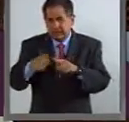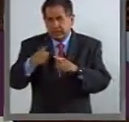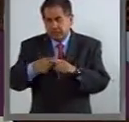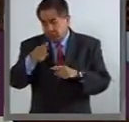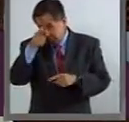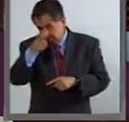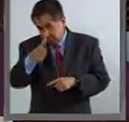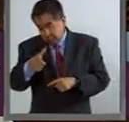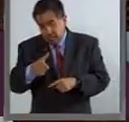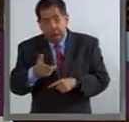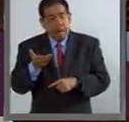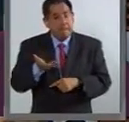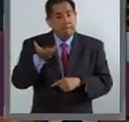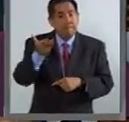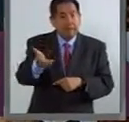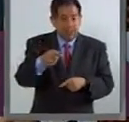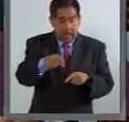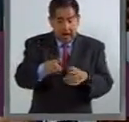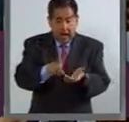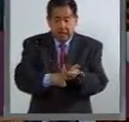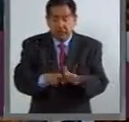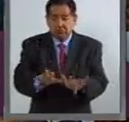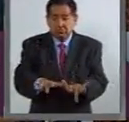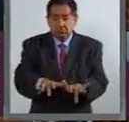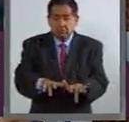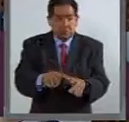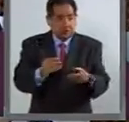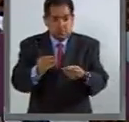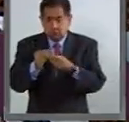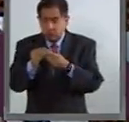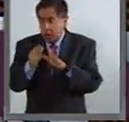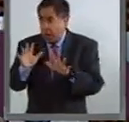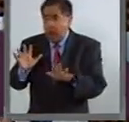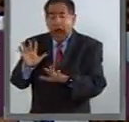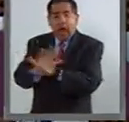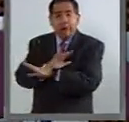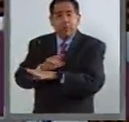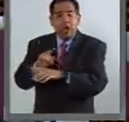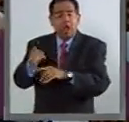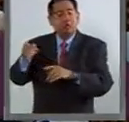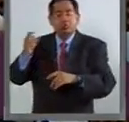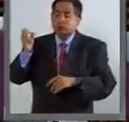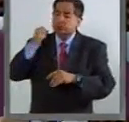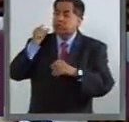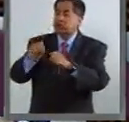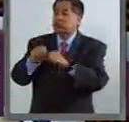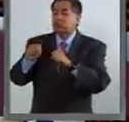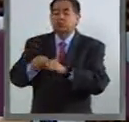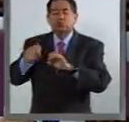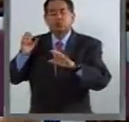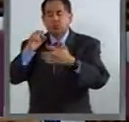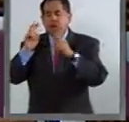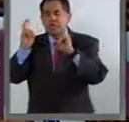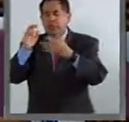casos de peticiones que modifican obviamente el orden del día de las sesiones.